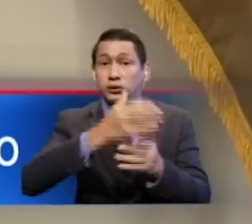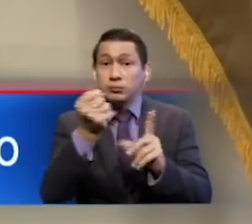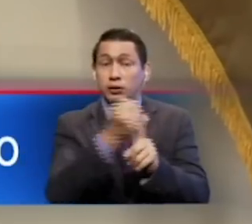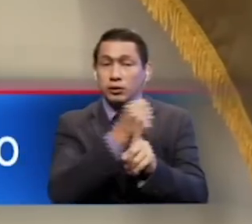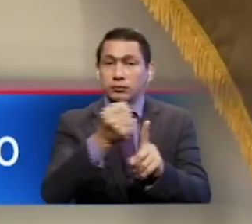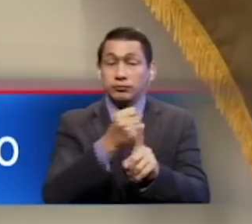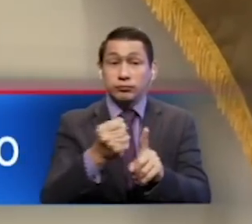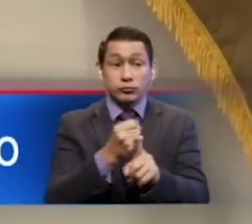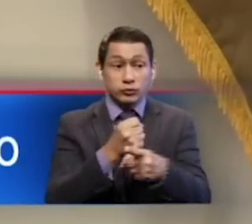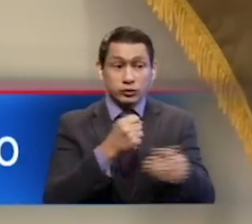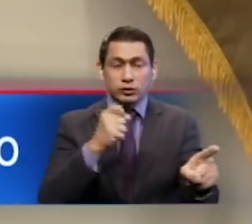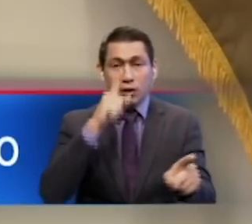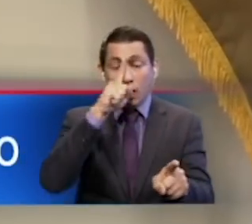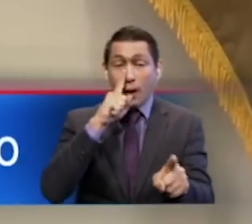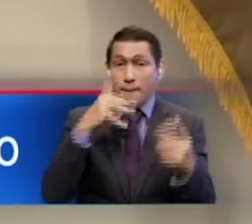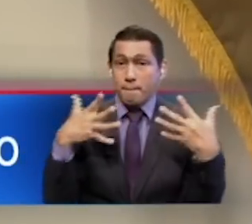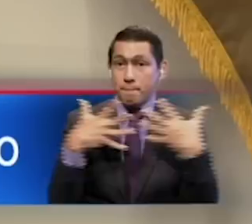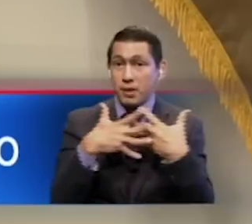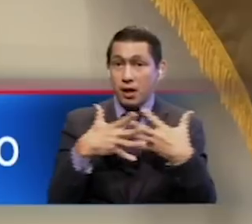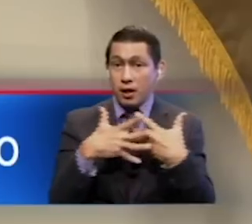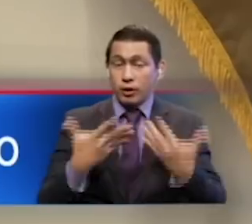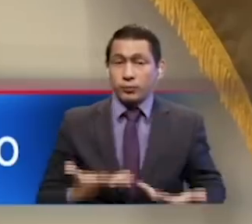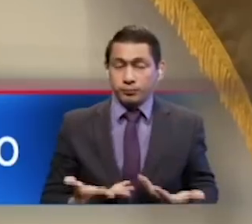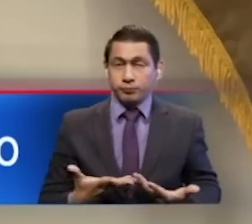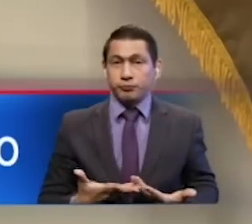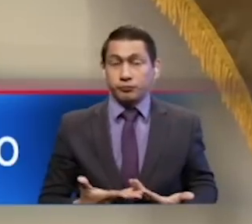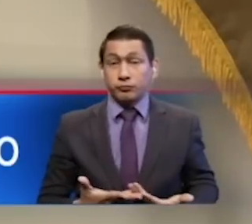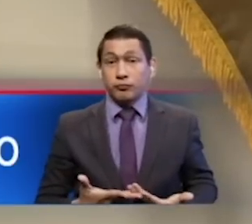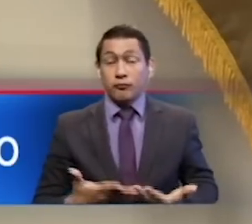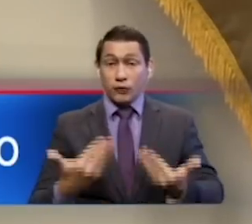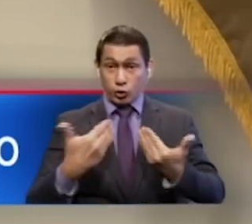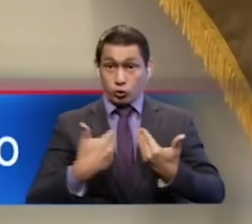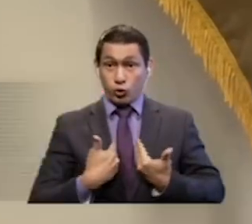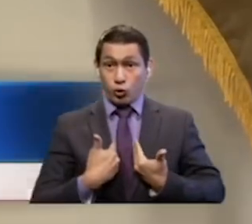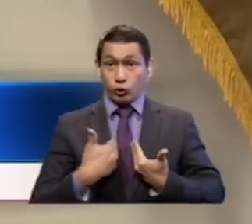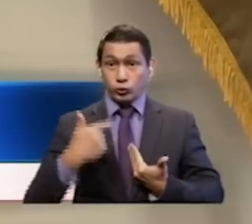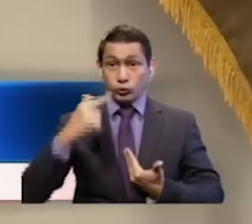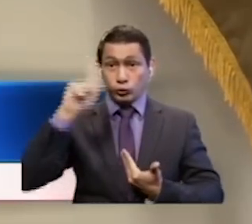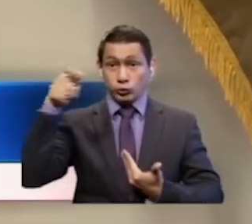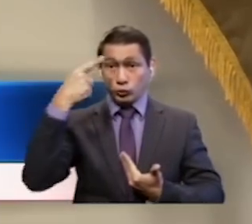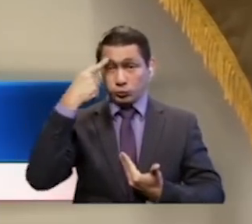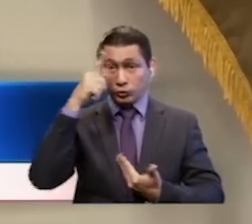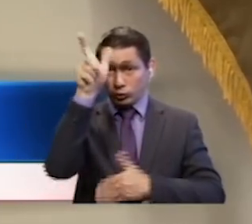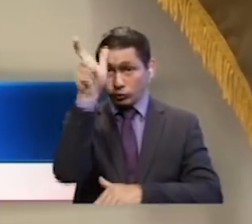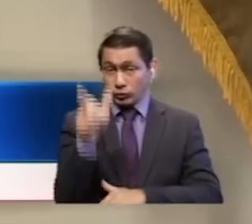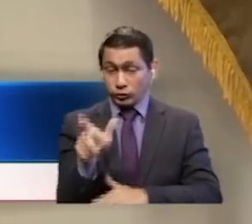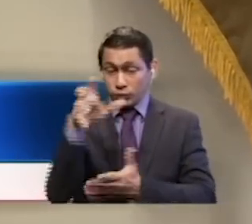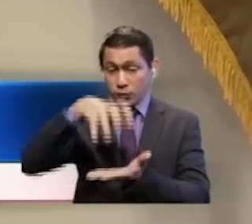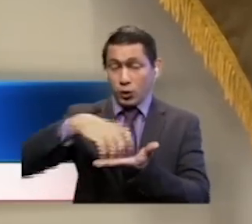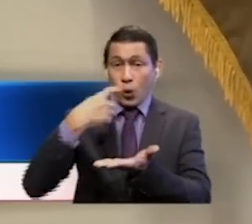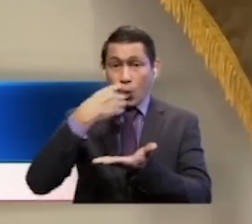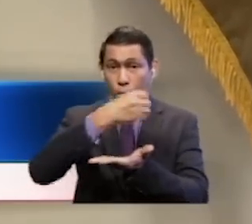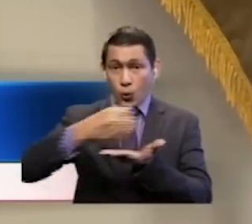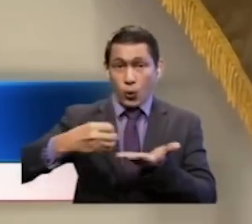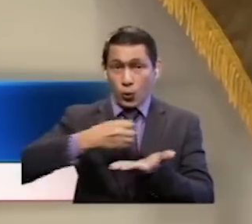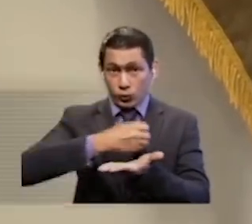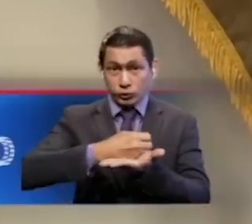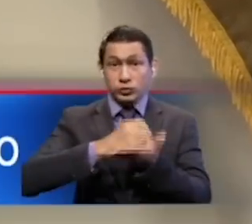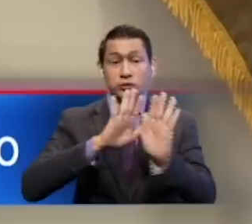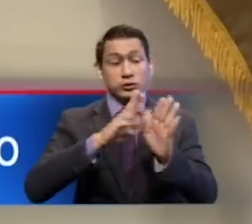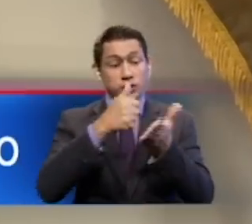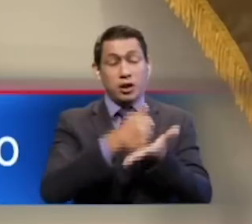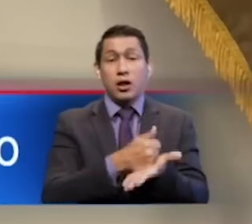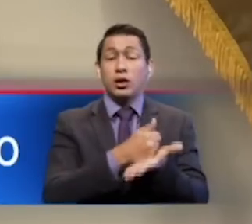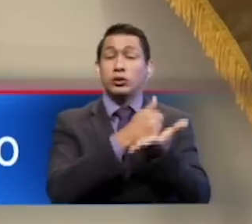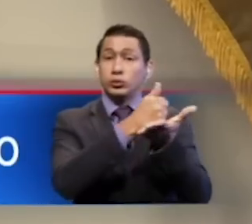Al momento de haber conocido esta situación como gobernadora del Oro, de manera inmediata brindamos el contingente de